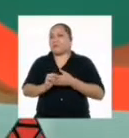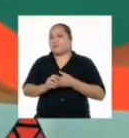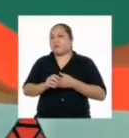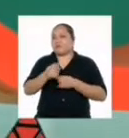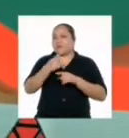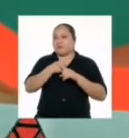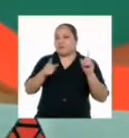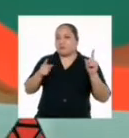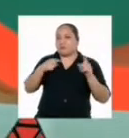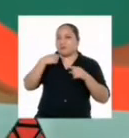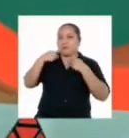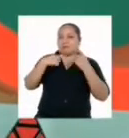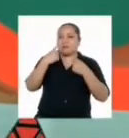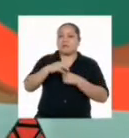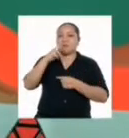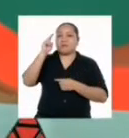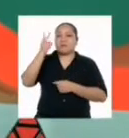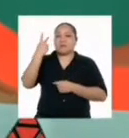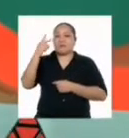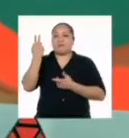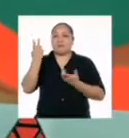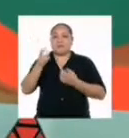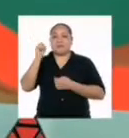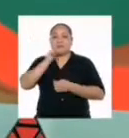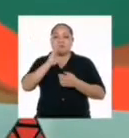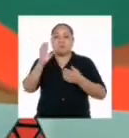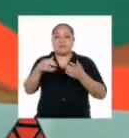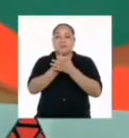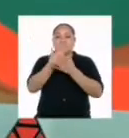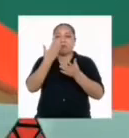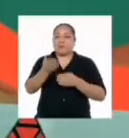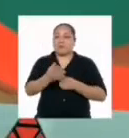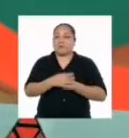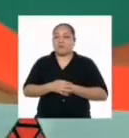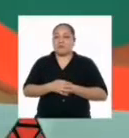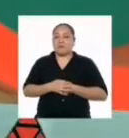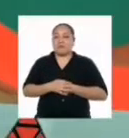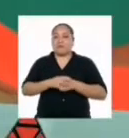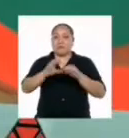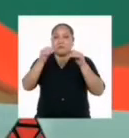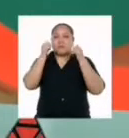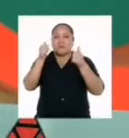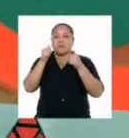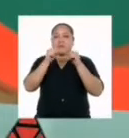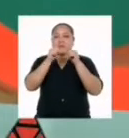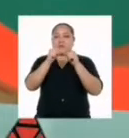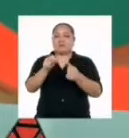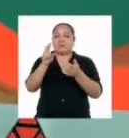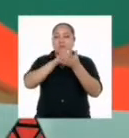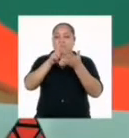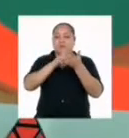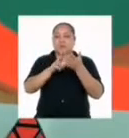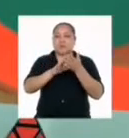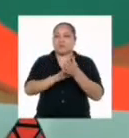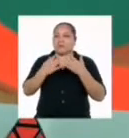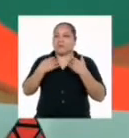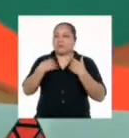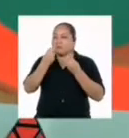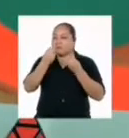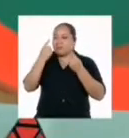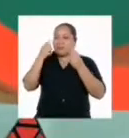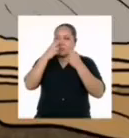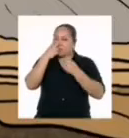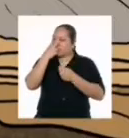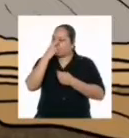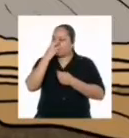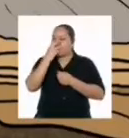Sin embargo, cuenta que en la segunda ocasión sí logró llegar. Bien, sigamos con la lectura, que tengo mucha